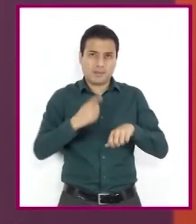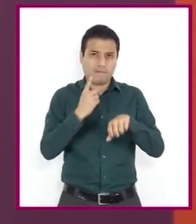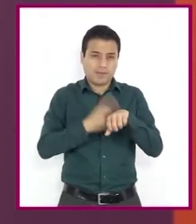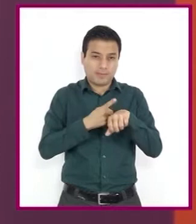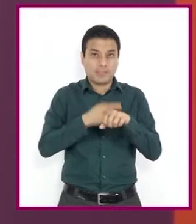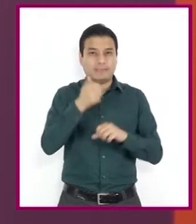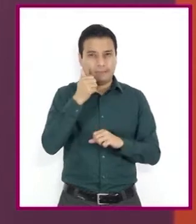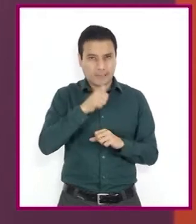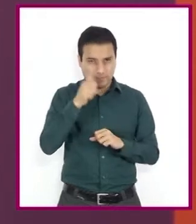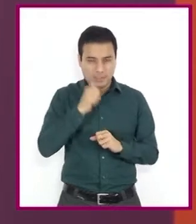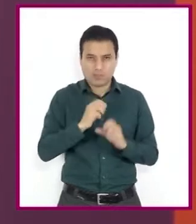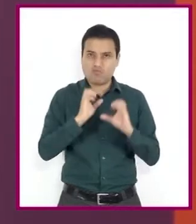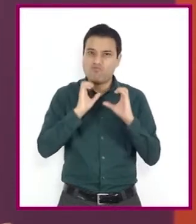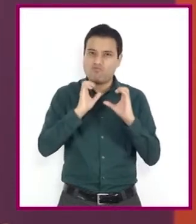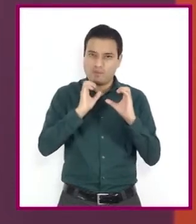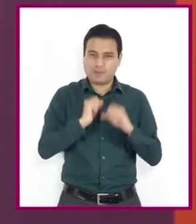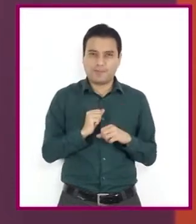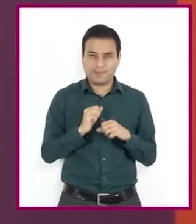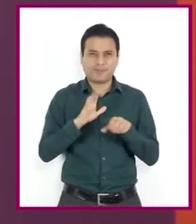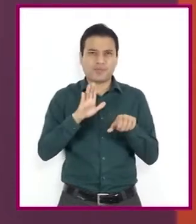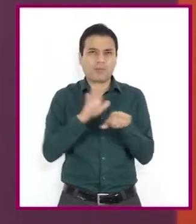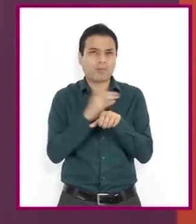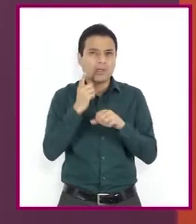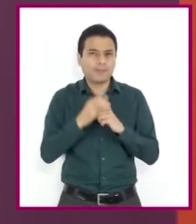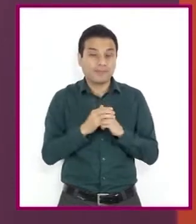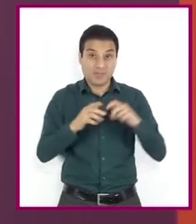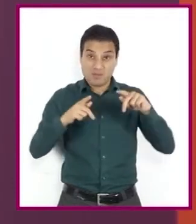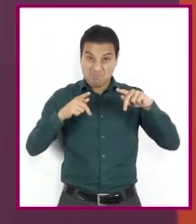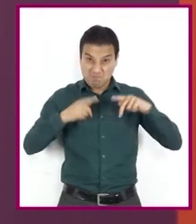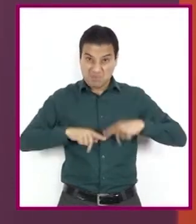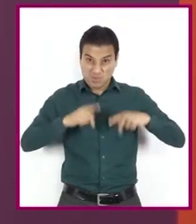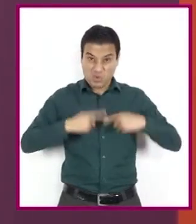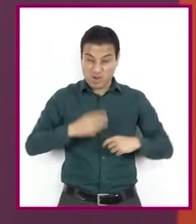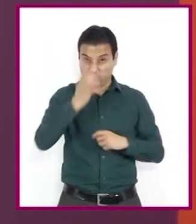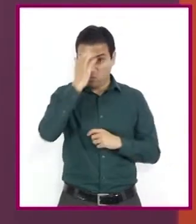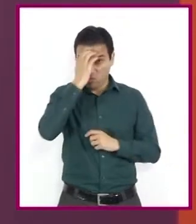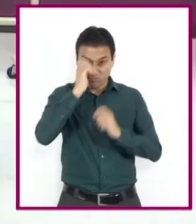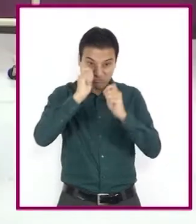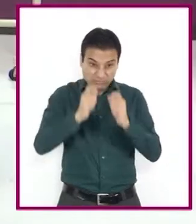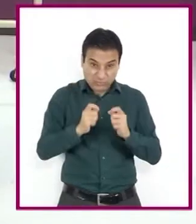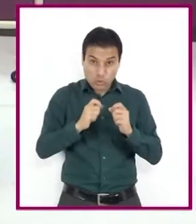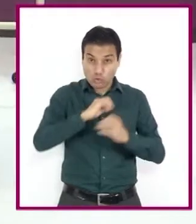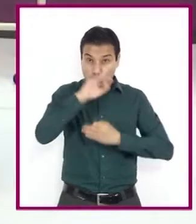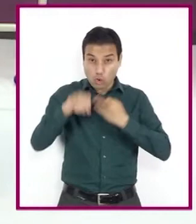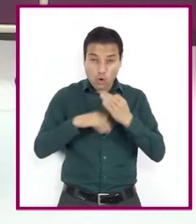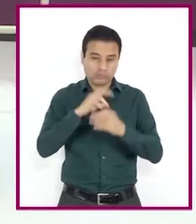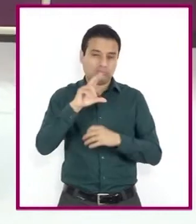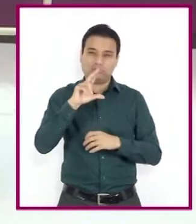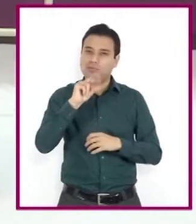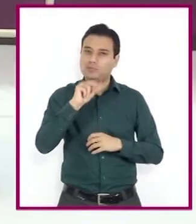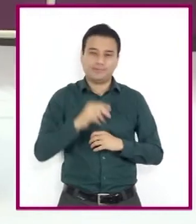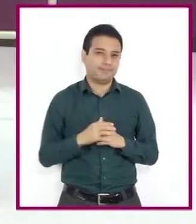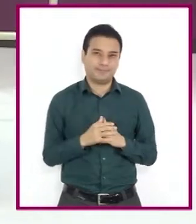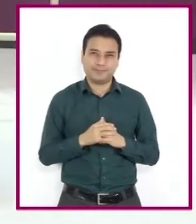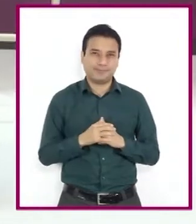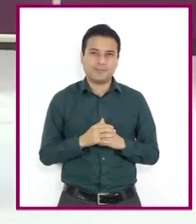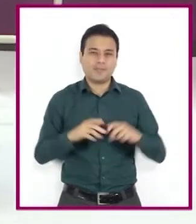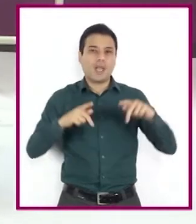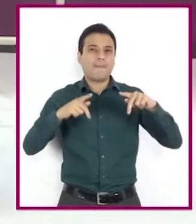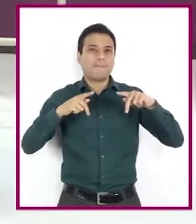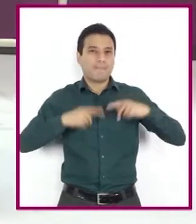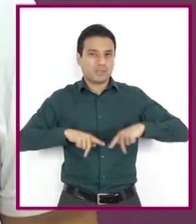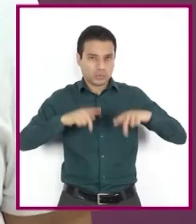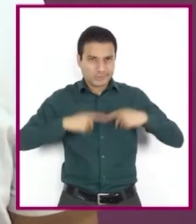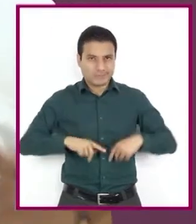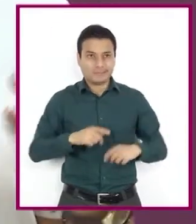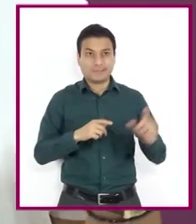cuidado y protección, ya que no cualquiera era el indicado para dar algún tipo de tratamiento, pues las personas serán evaluadas para